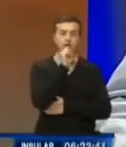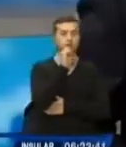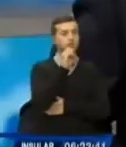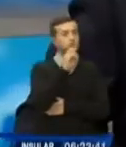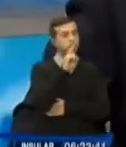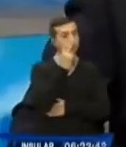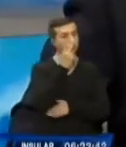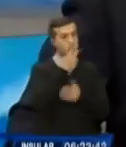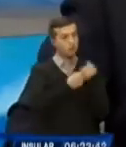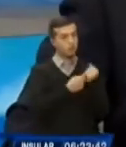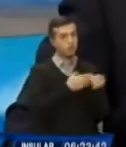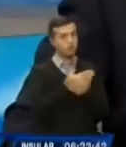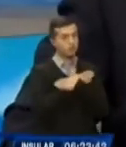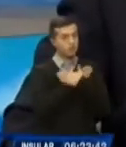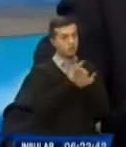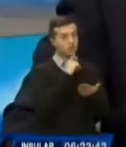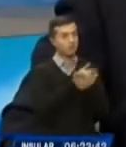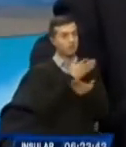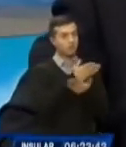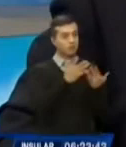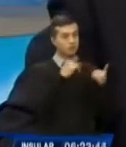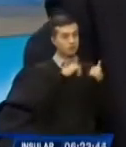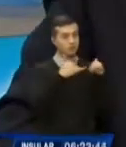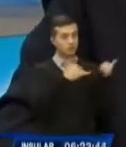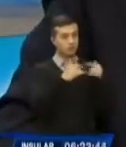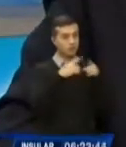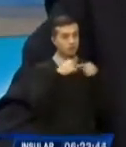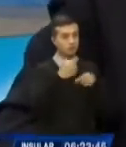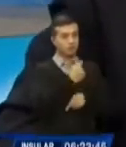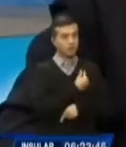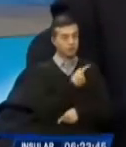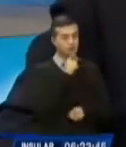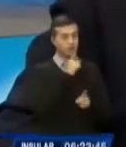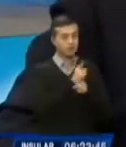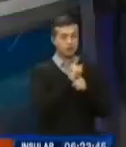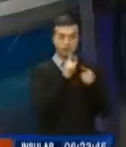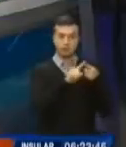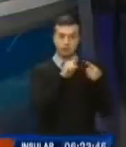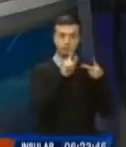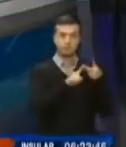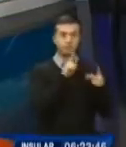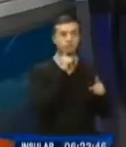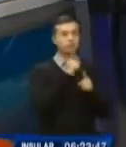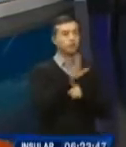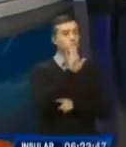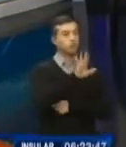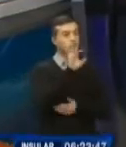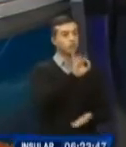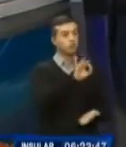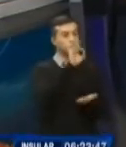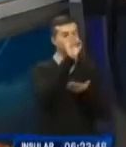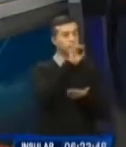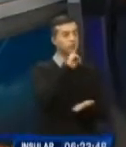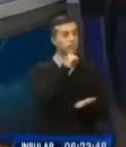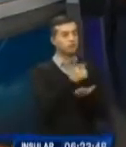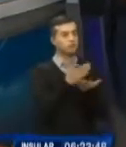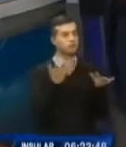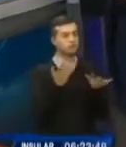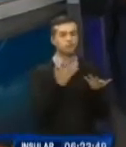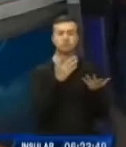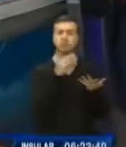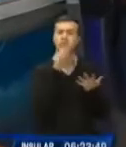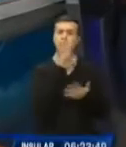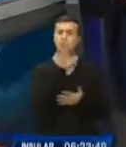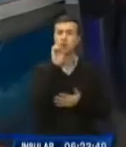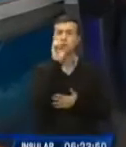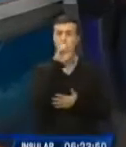felicitaciones porque van a tener el honor de jugar la final contra emelec pero sobre todo la más importante es que ha sido designado uno de los